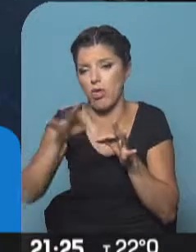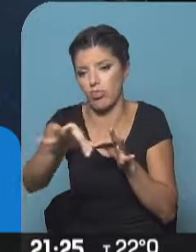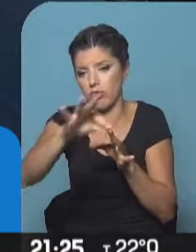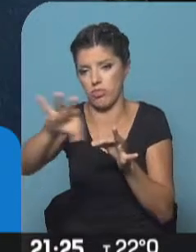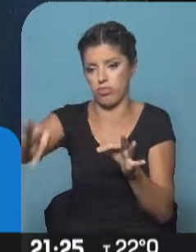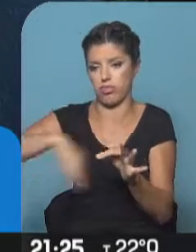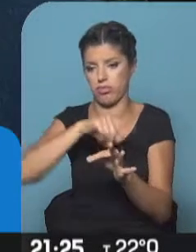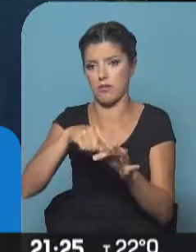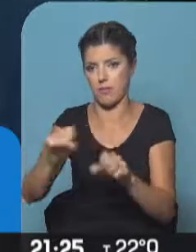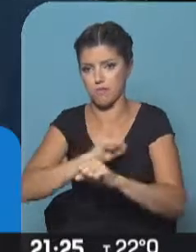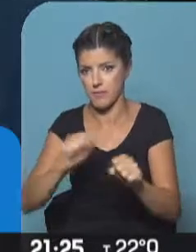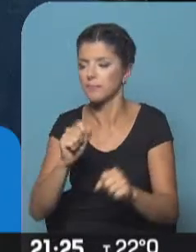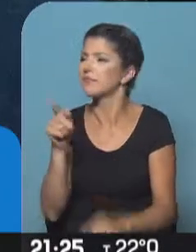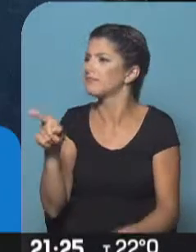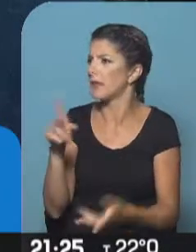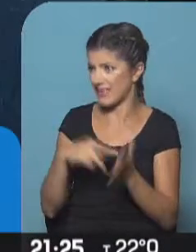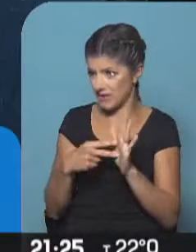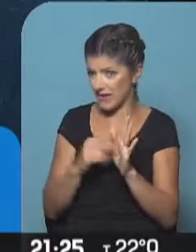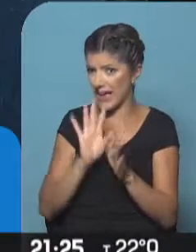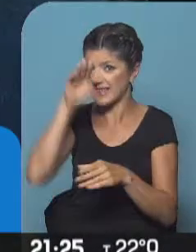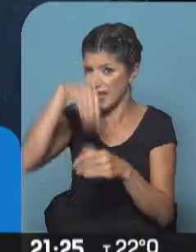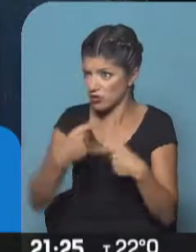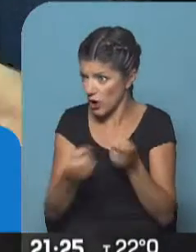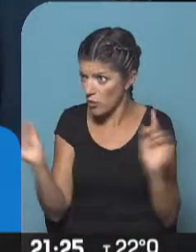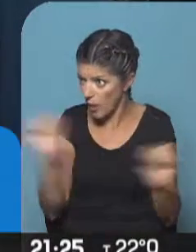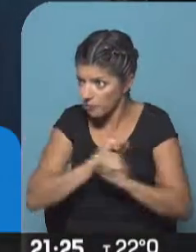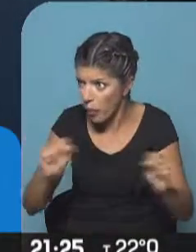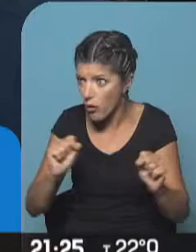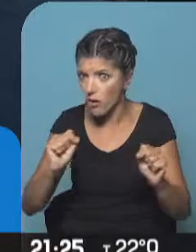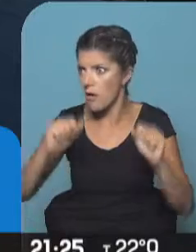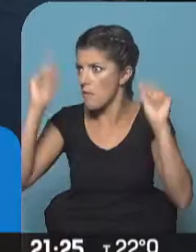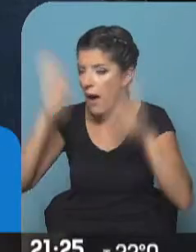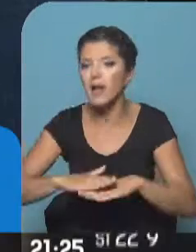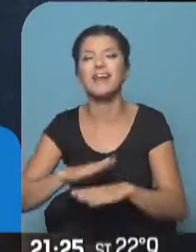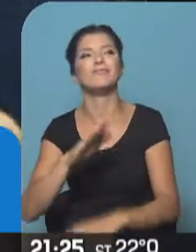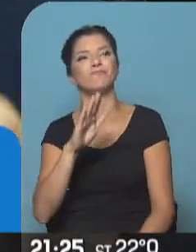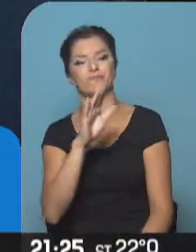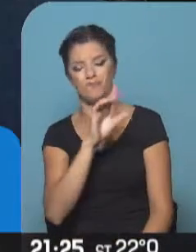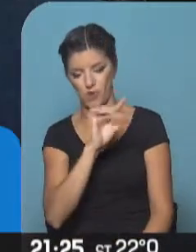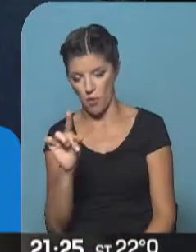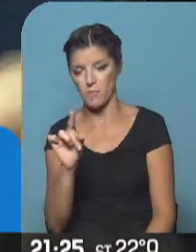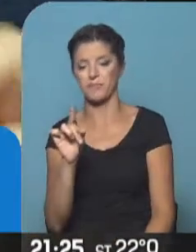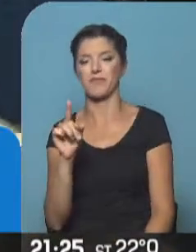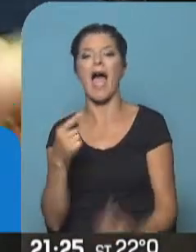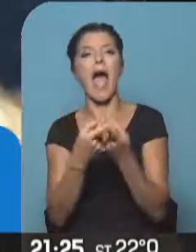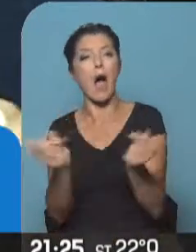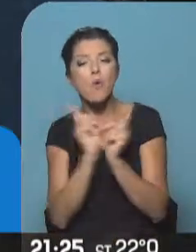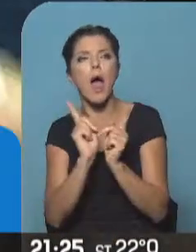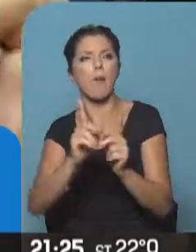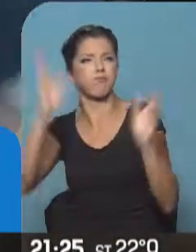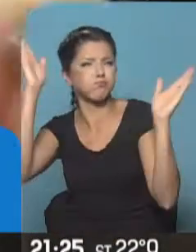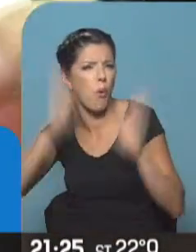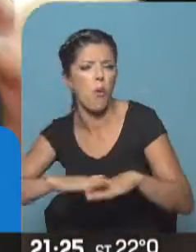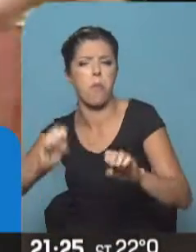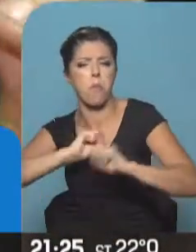estallan en el aula no destruir el aula no destruir el aula quizás no lo que pasa es que